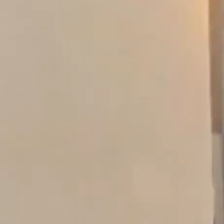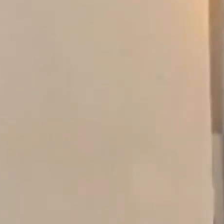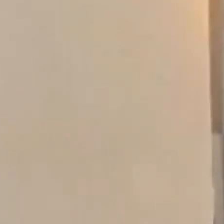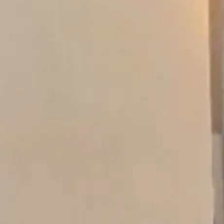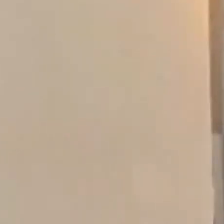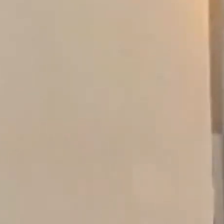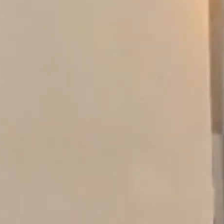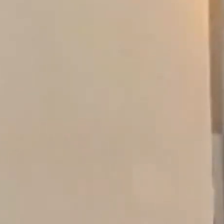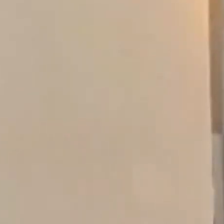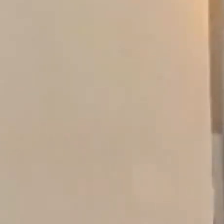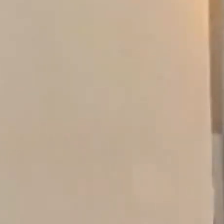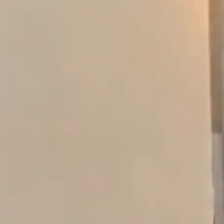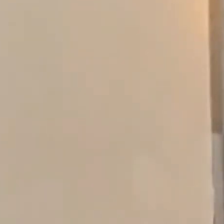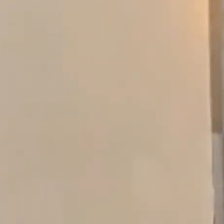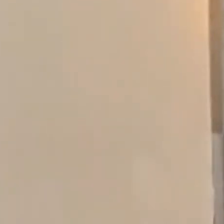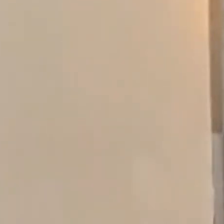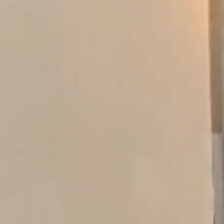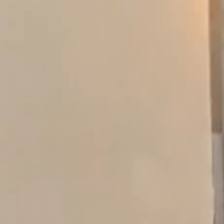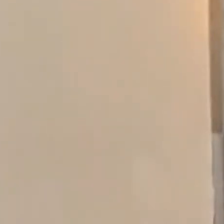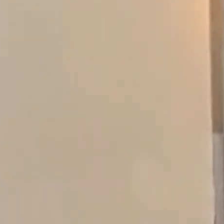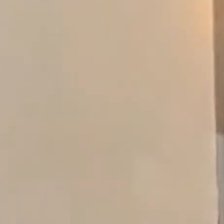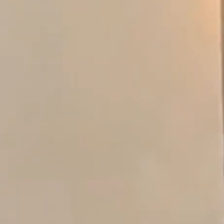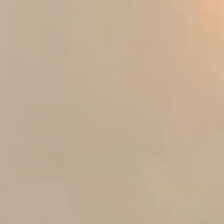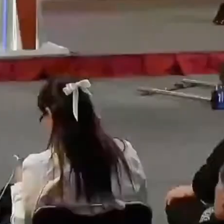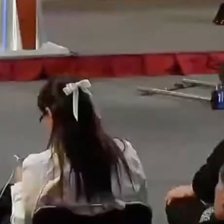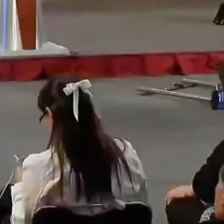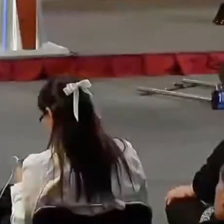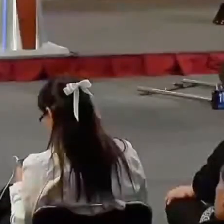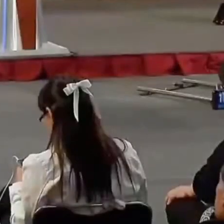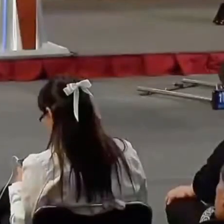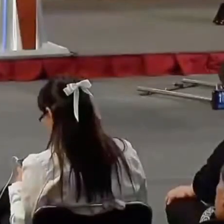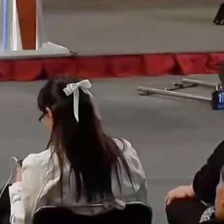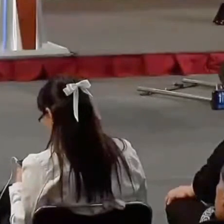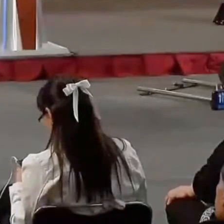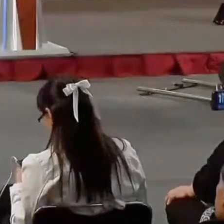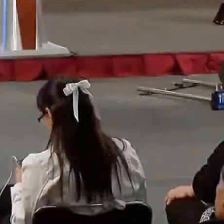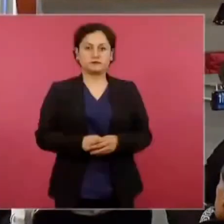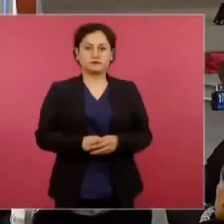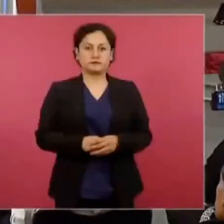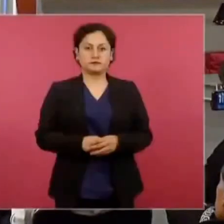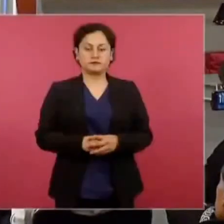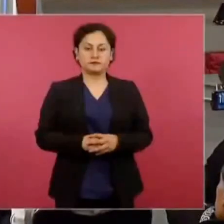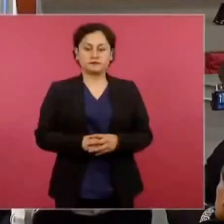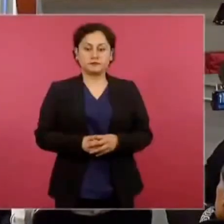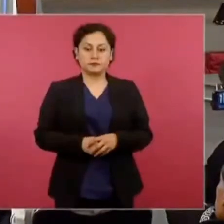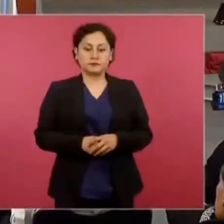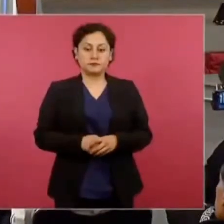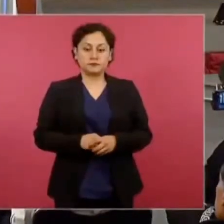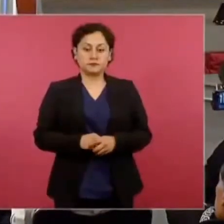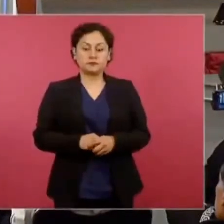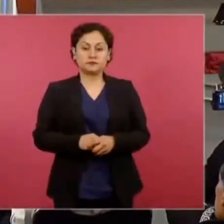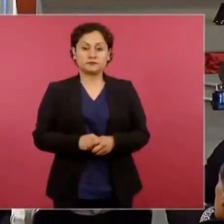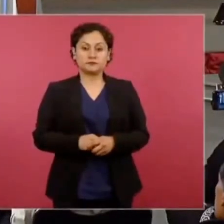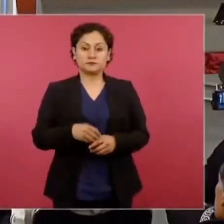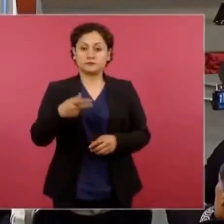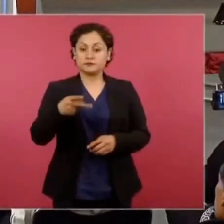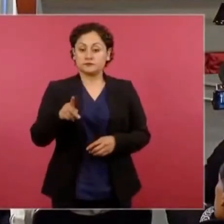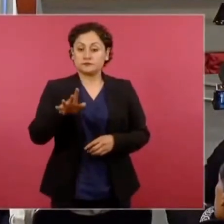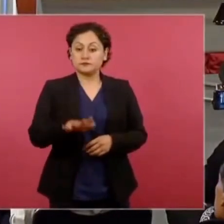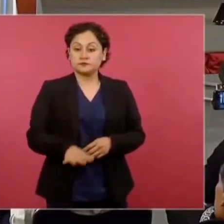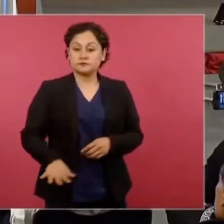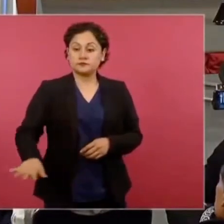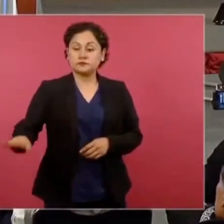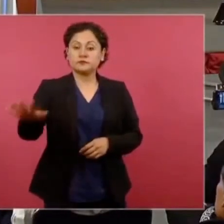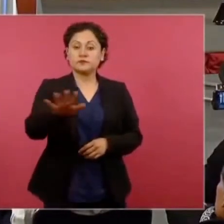satisfacer sus necesidades normales, en una palabra, si su trabajo les es